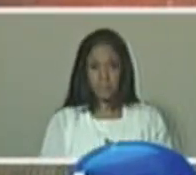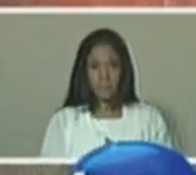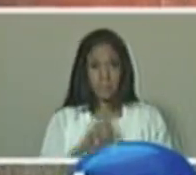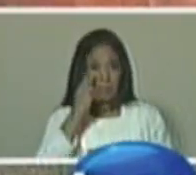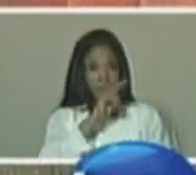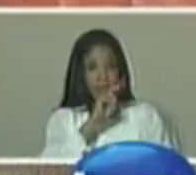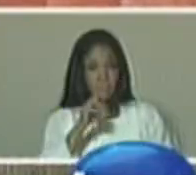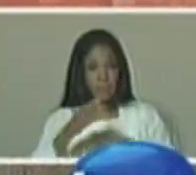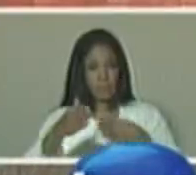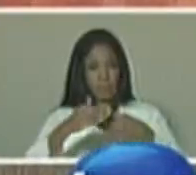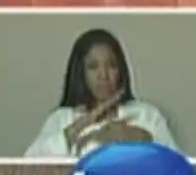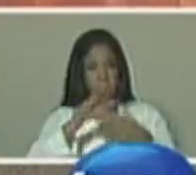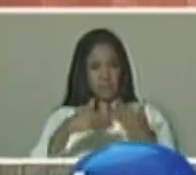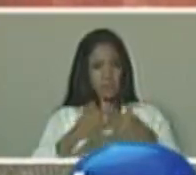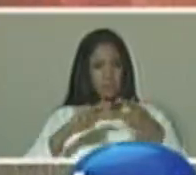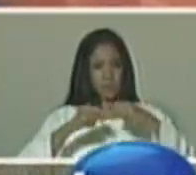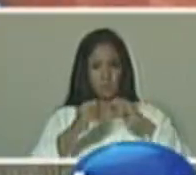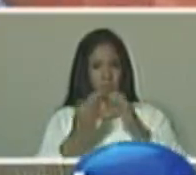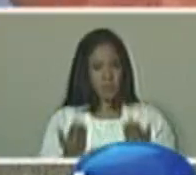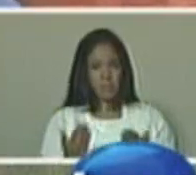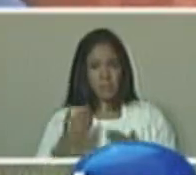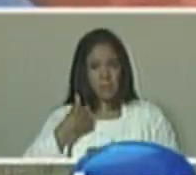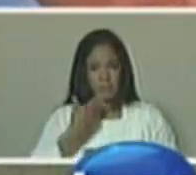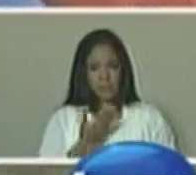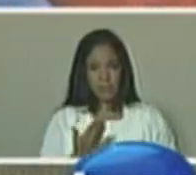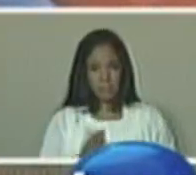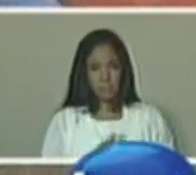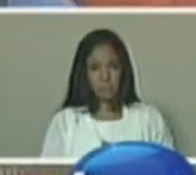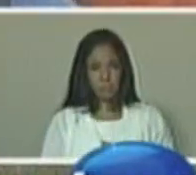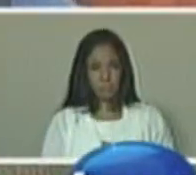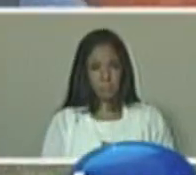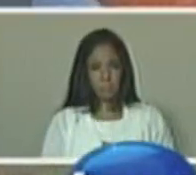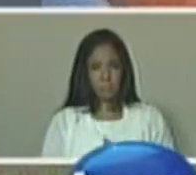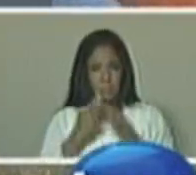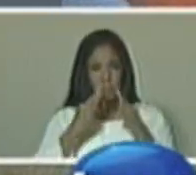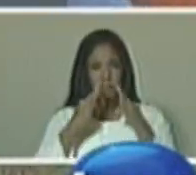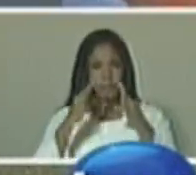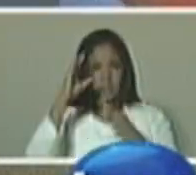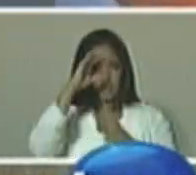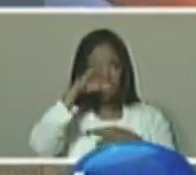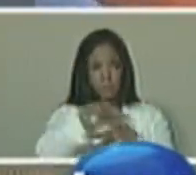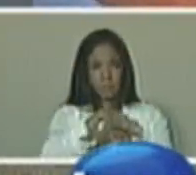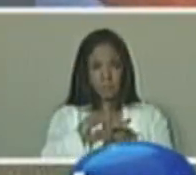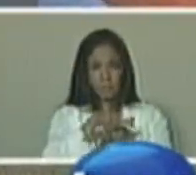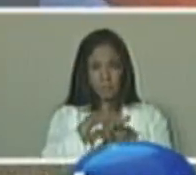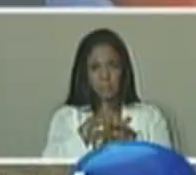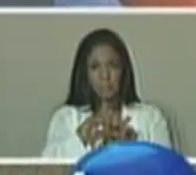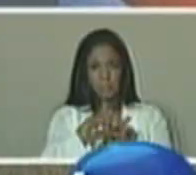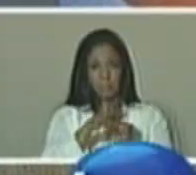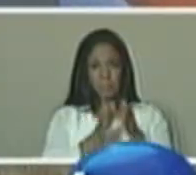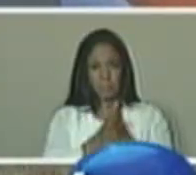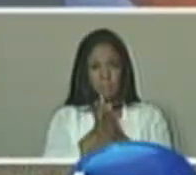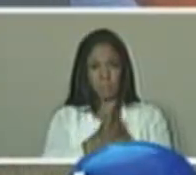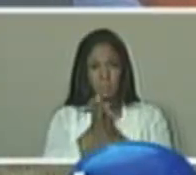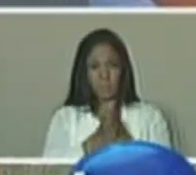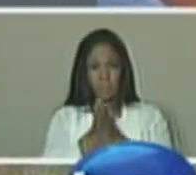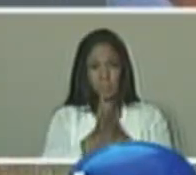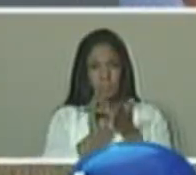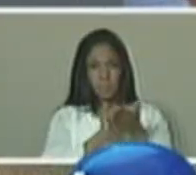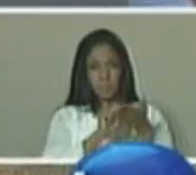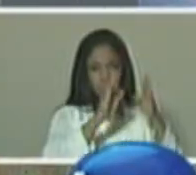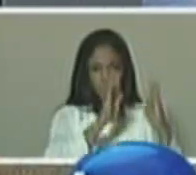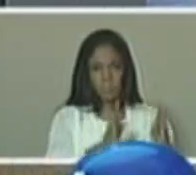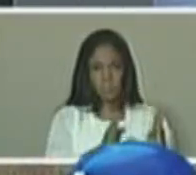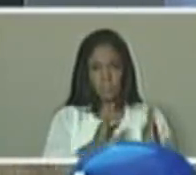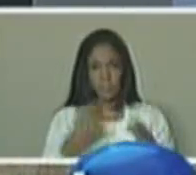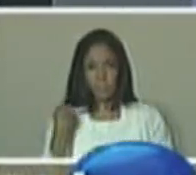vean de cerca los problemas que nos aquejan y que traten de buscar soluciones en beneficio de los estudiantes